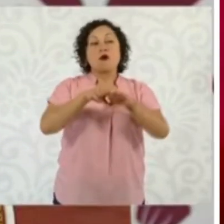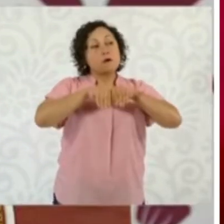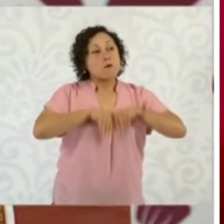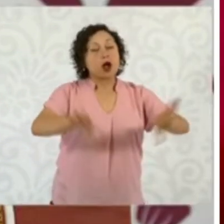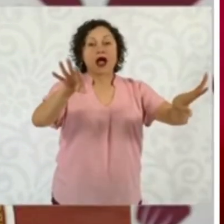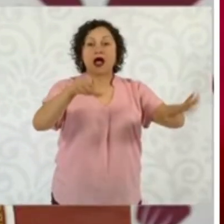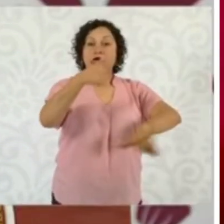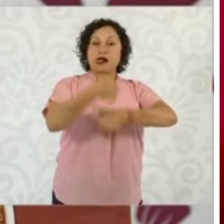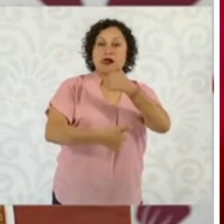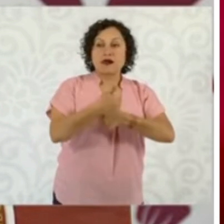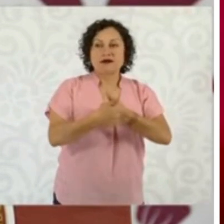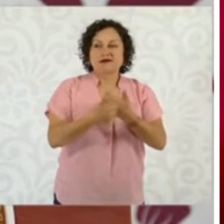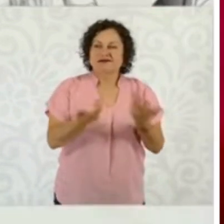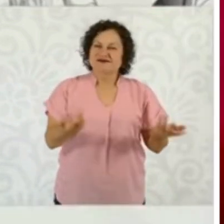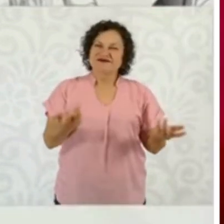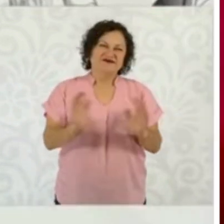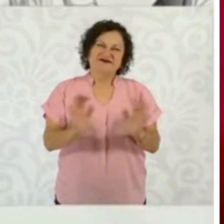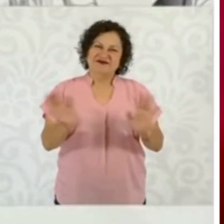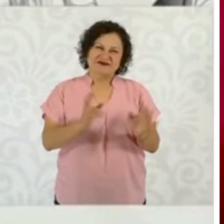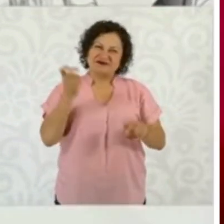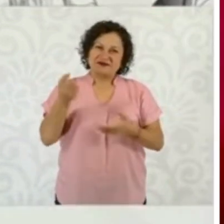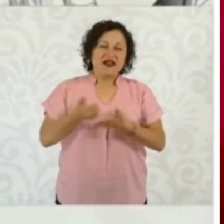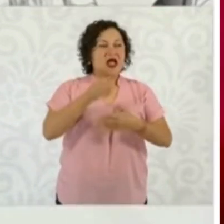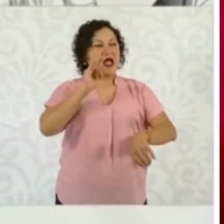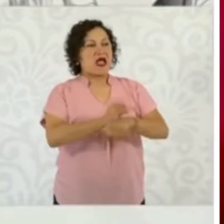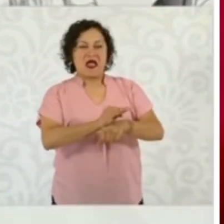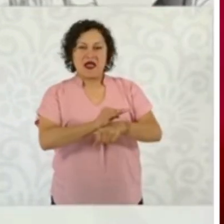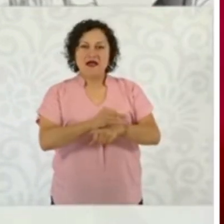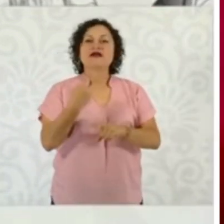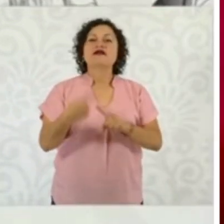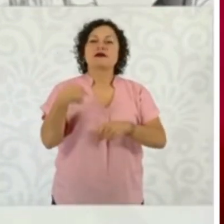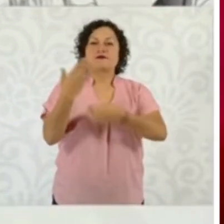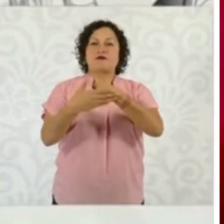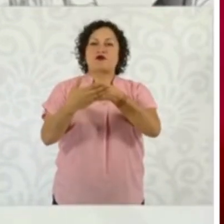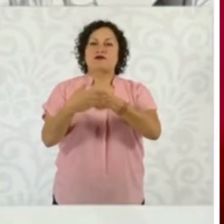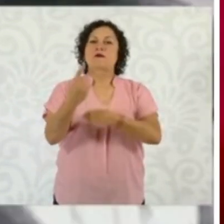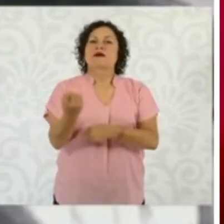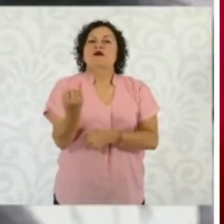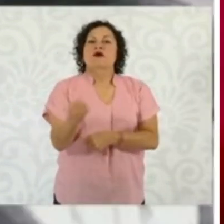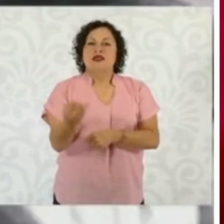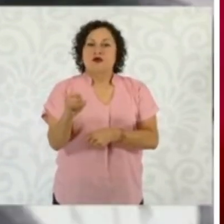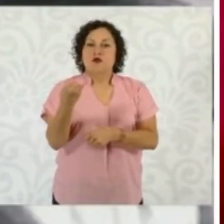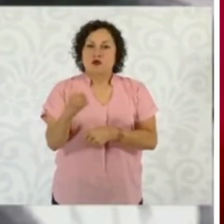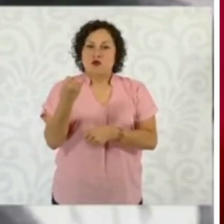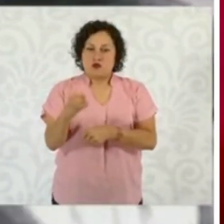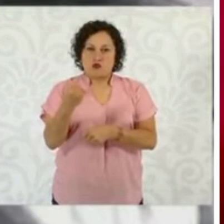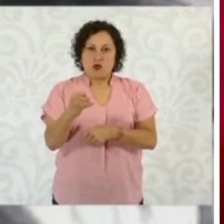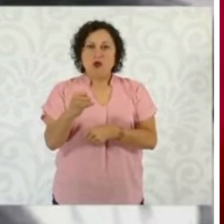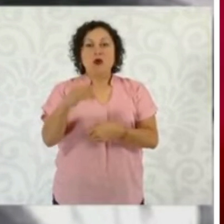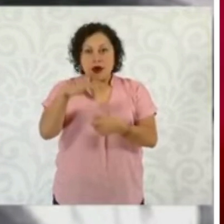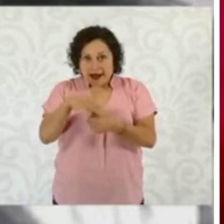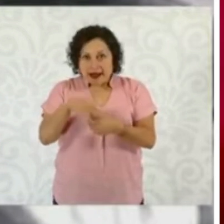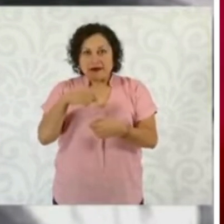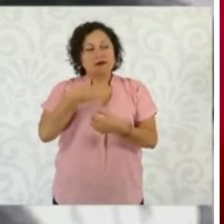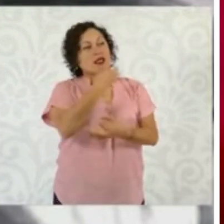campaña, no es campaña por alguien, sino informar sobre la elección del 1 de junio. Todavía no hemos sido notificados, porque